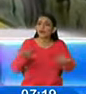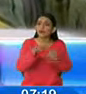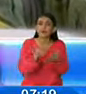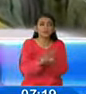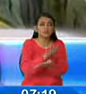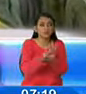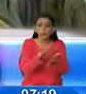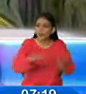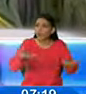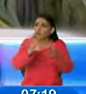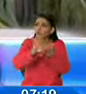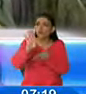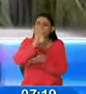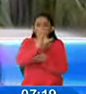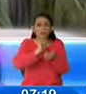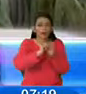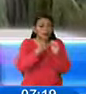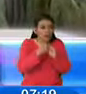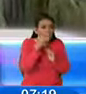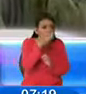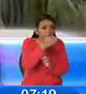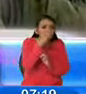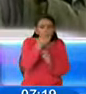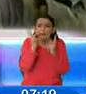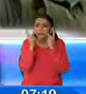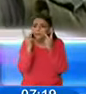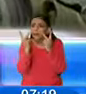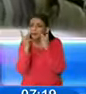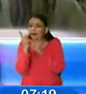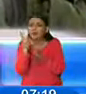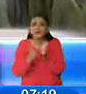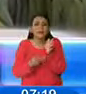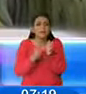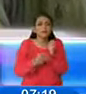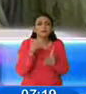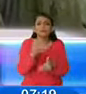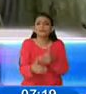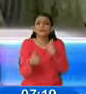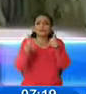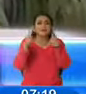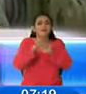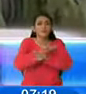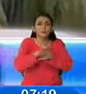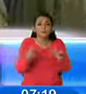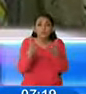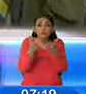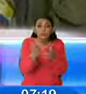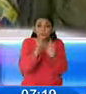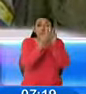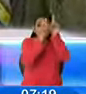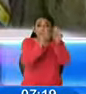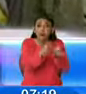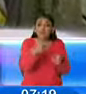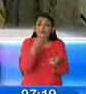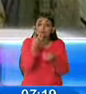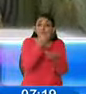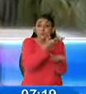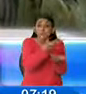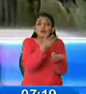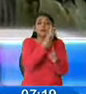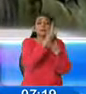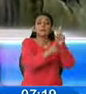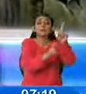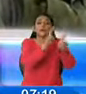nosotros tenemos que estar en cada aula viendo que el proceso vaya bien, nada más. si ustedes quieren preguntar esa información, se les